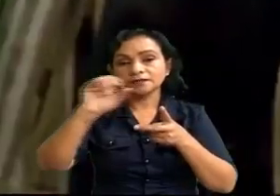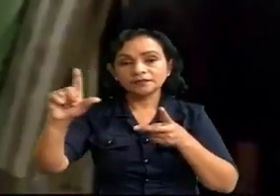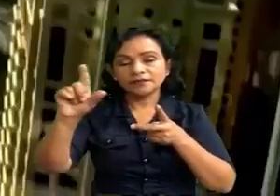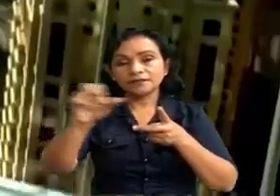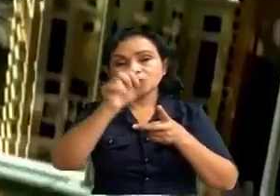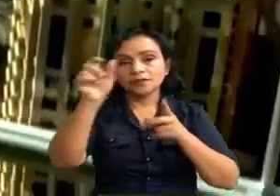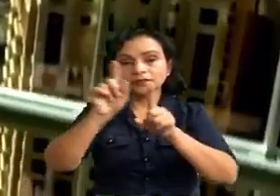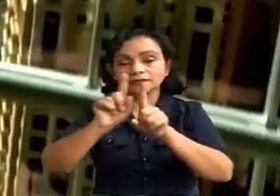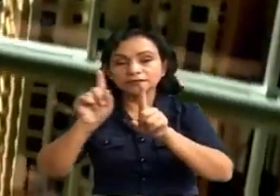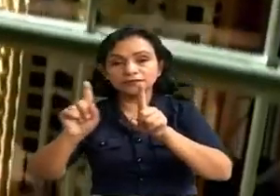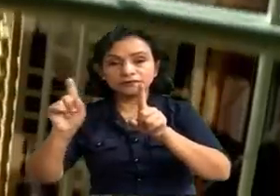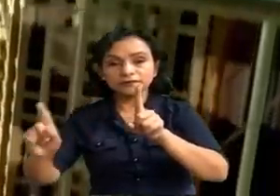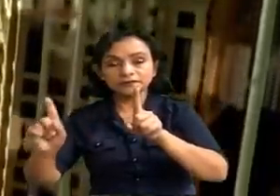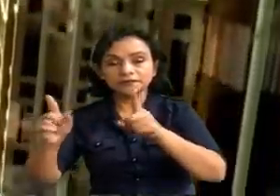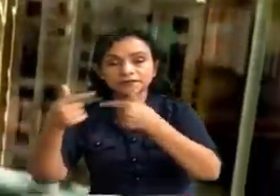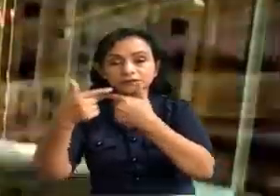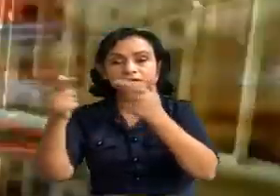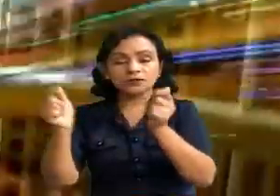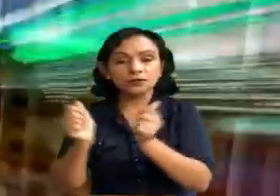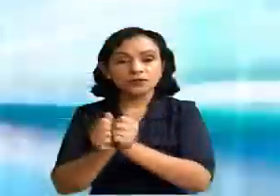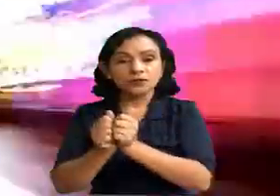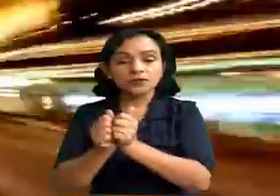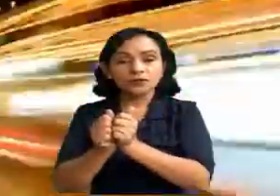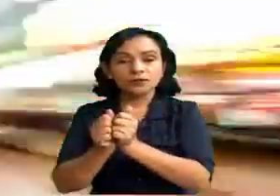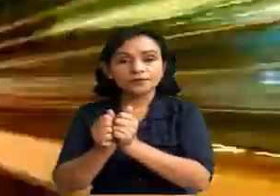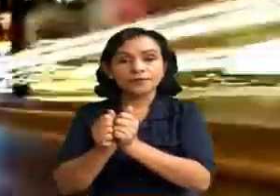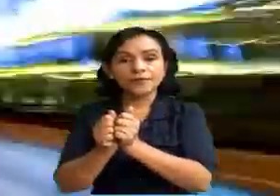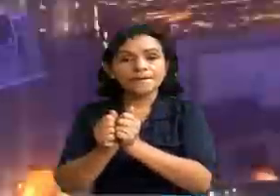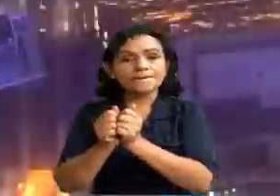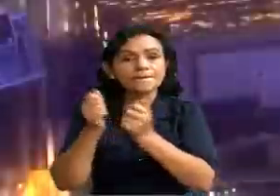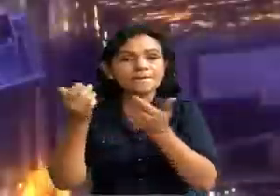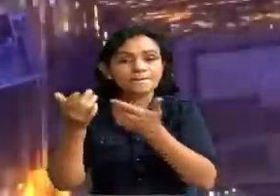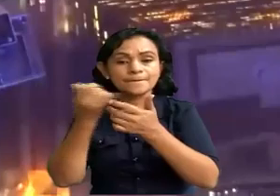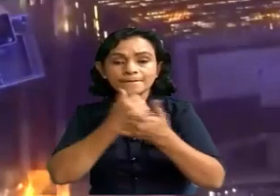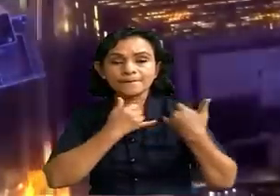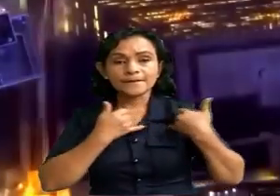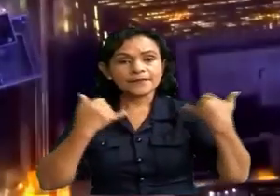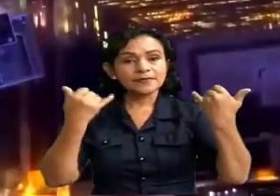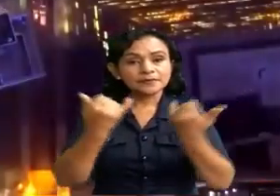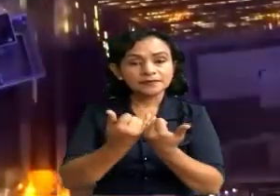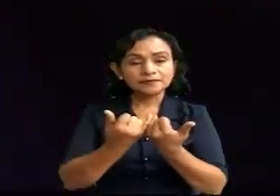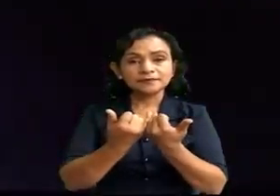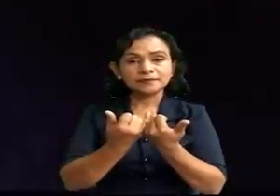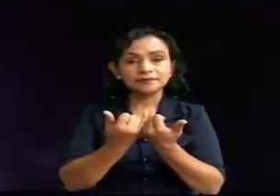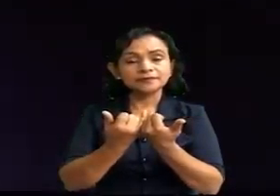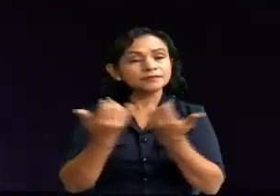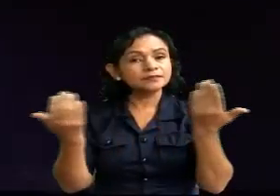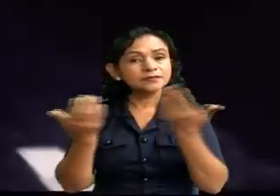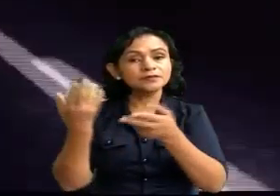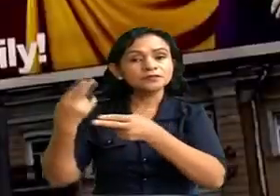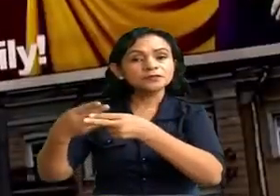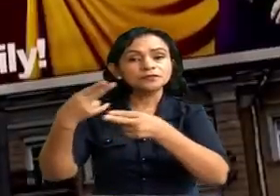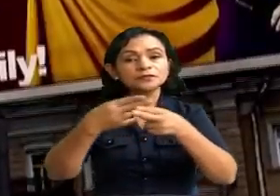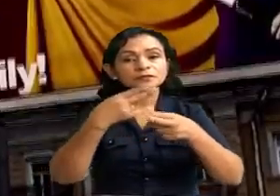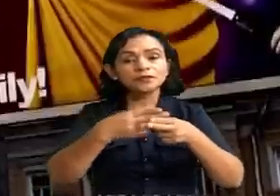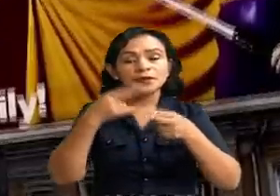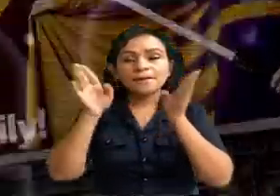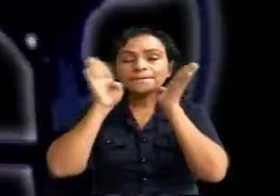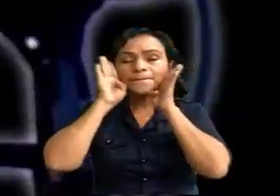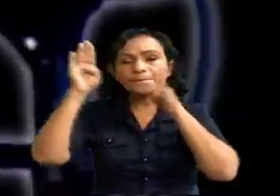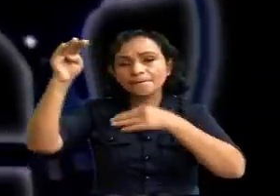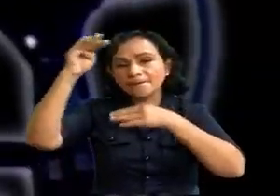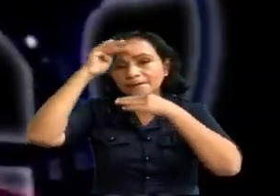nivel, es un complejo conjunto de instituciones comúnmente llamadas